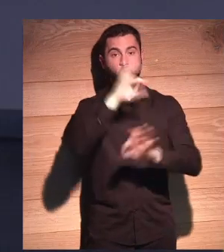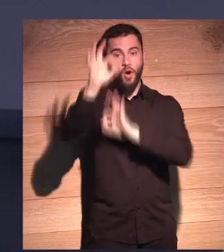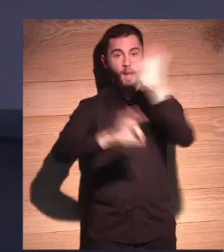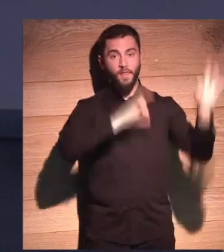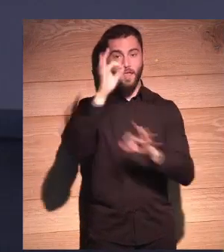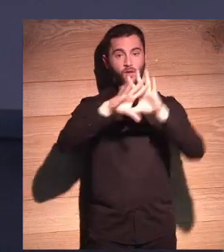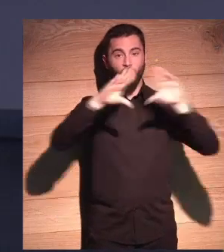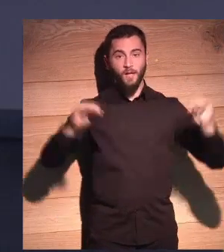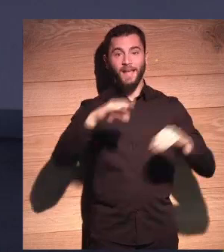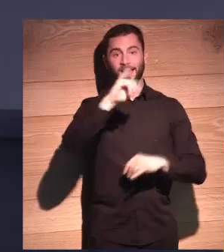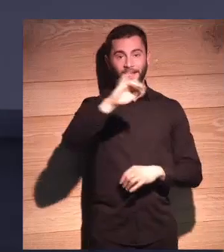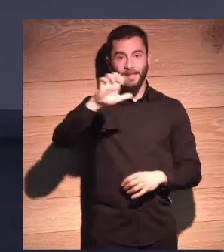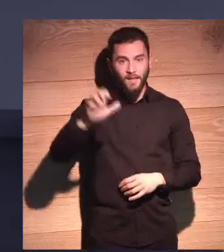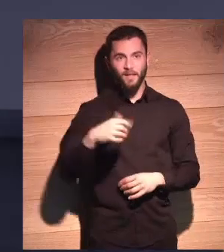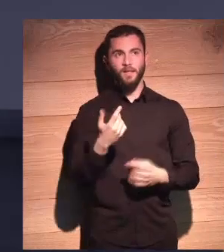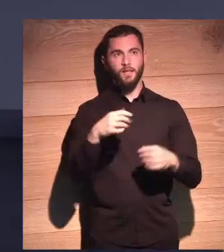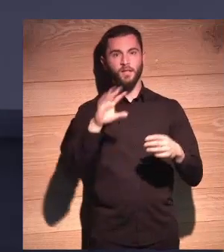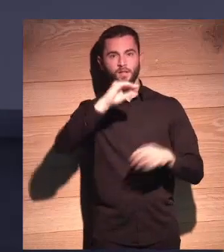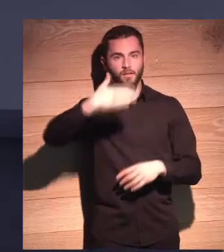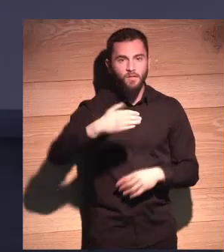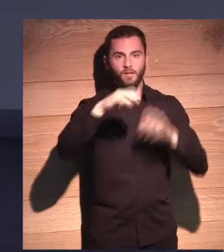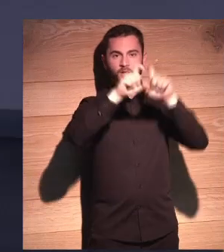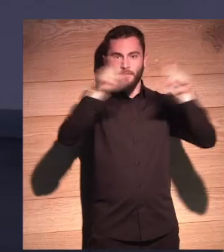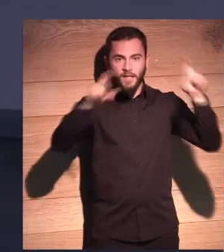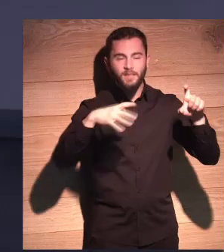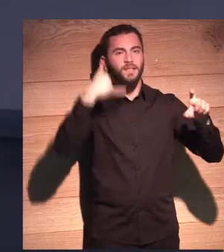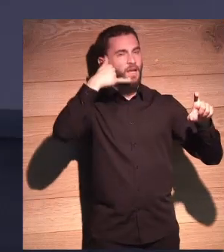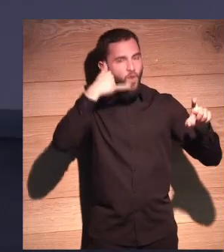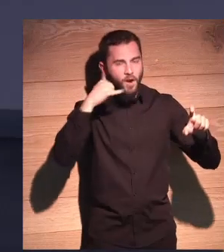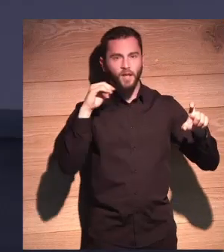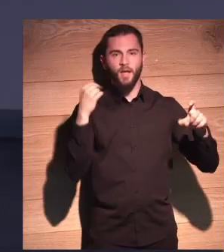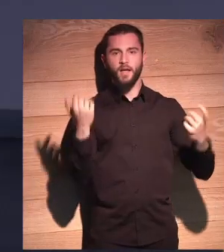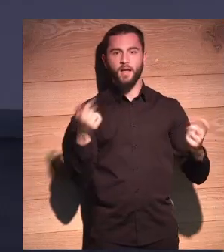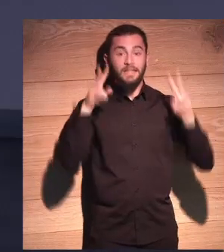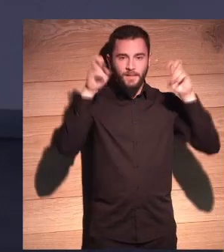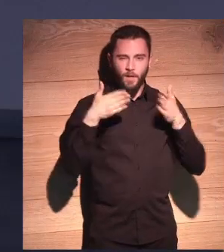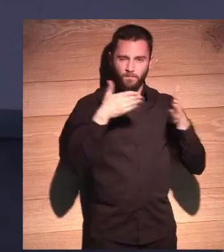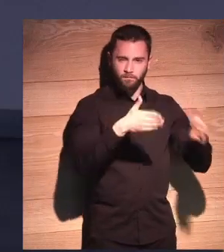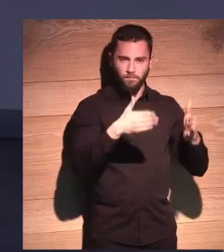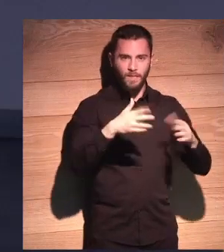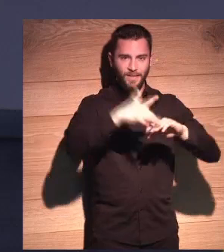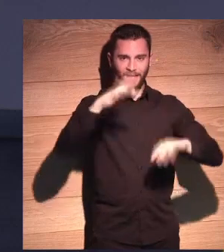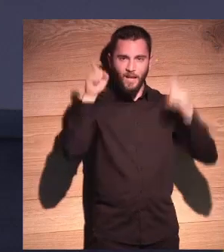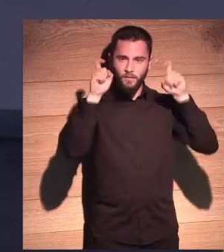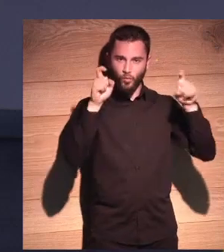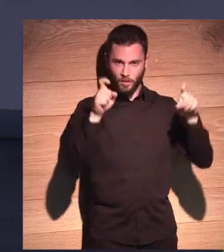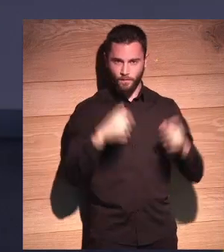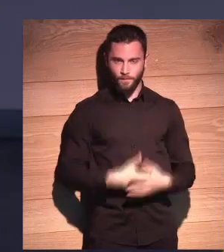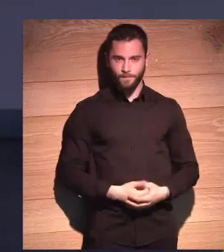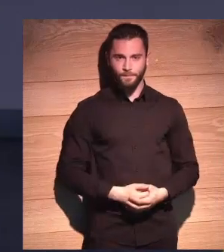la Universidad el Instituto de Empresa, South Summit y Telefónica, sobre el tema de la educación